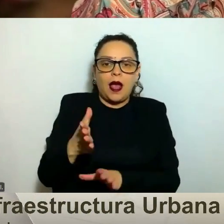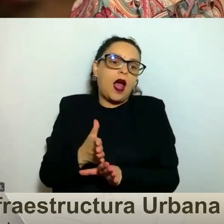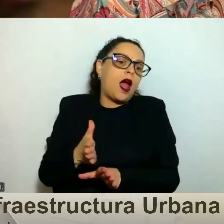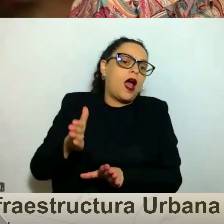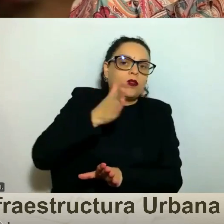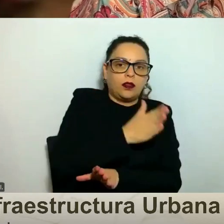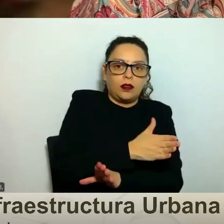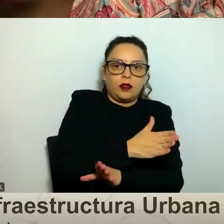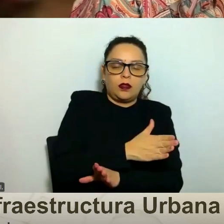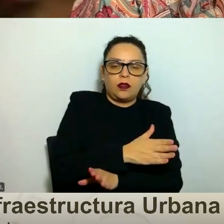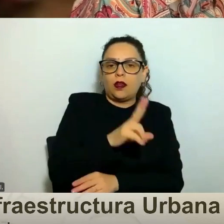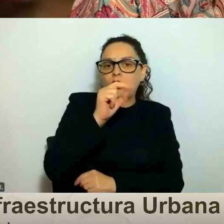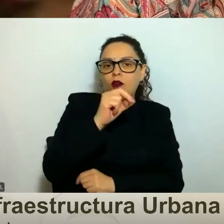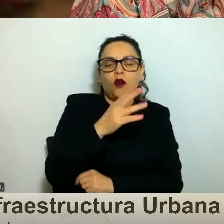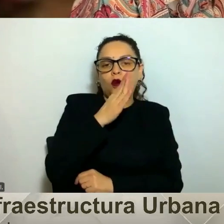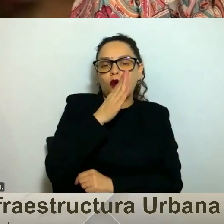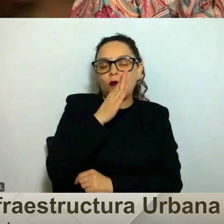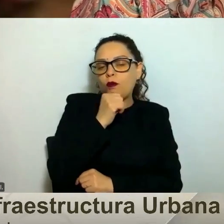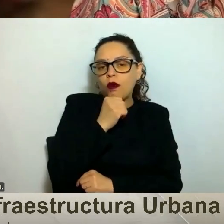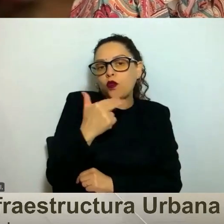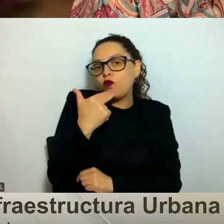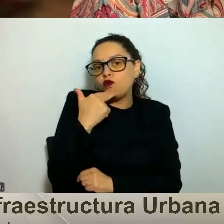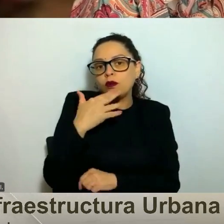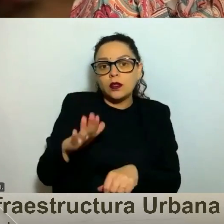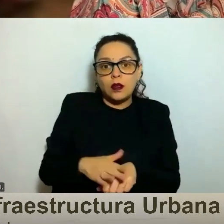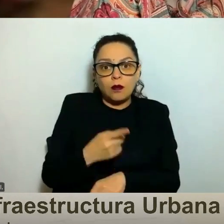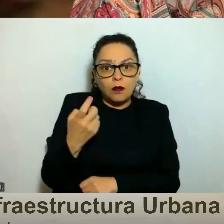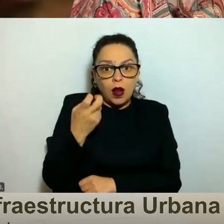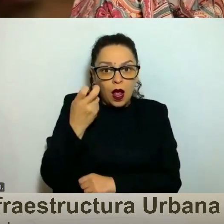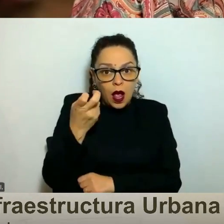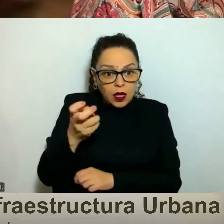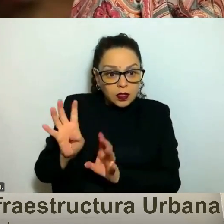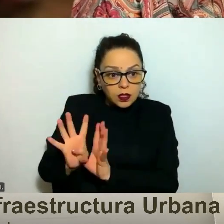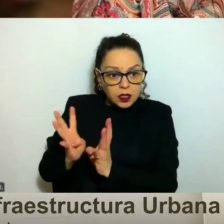no existe precisamente este consejo